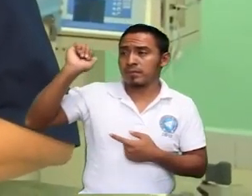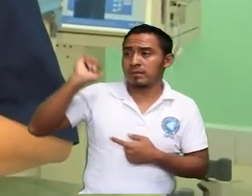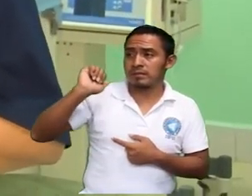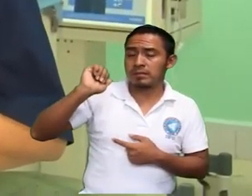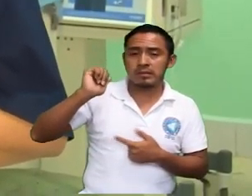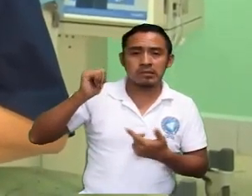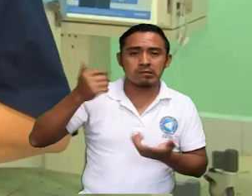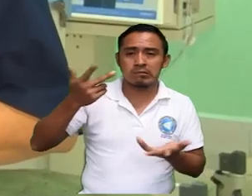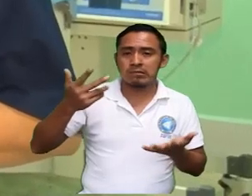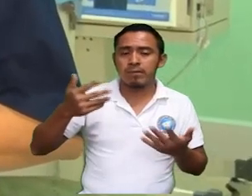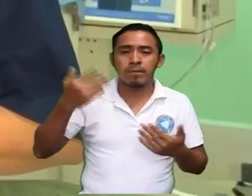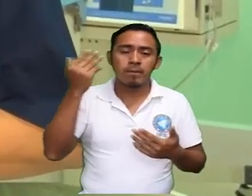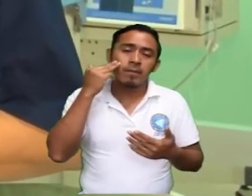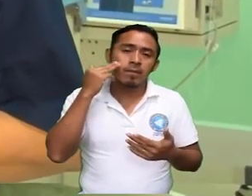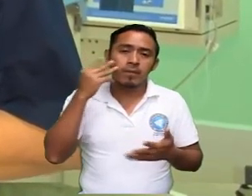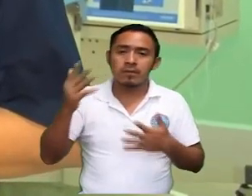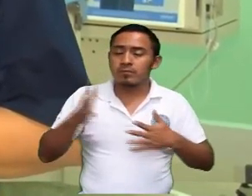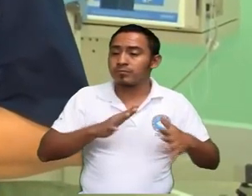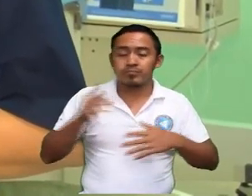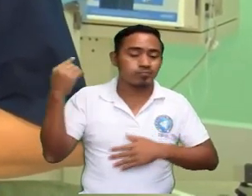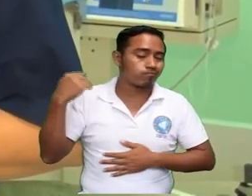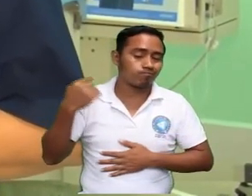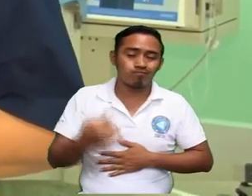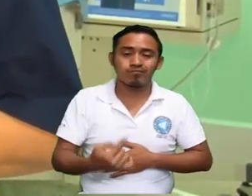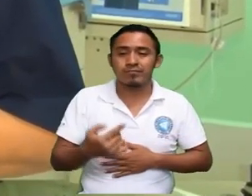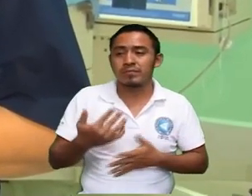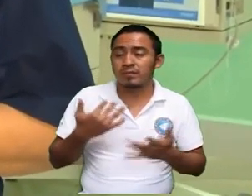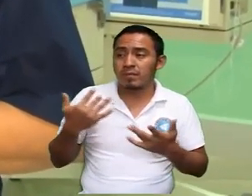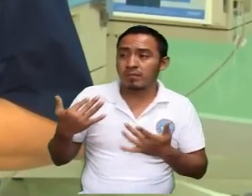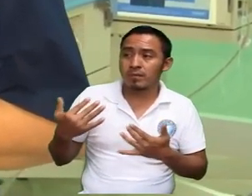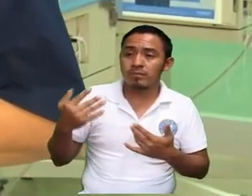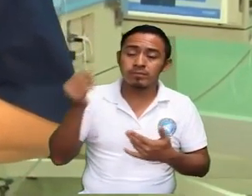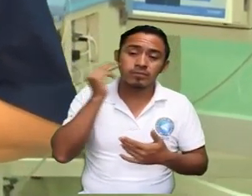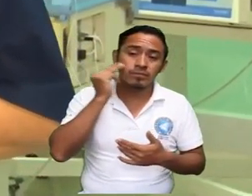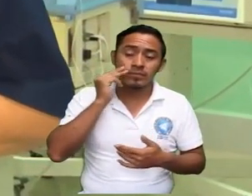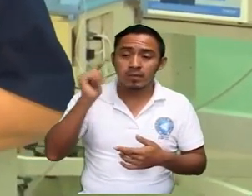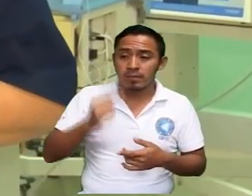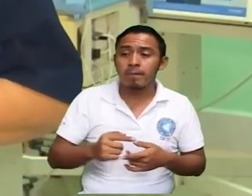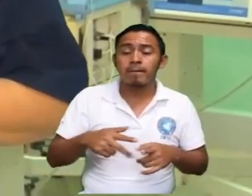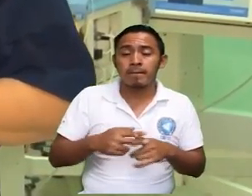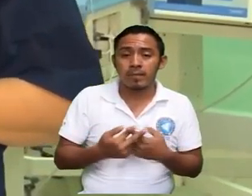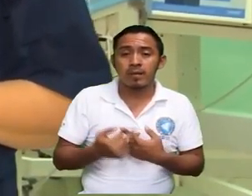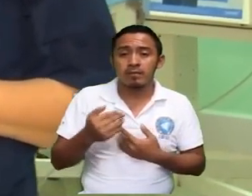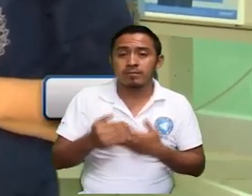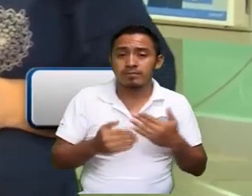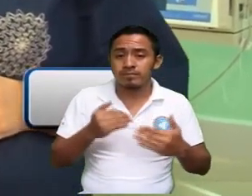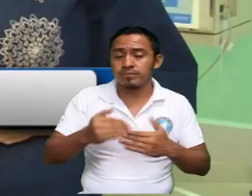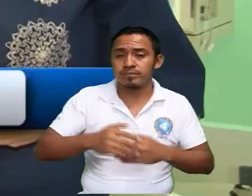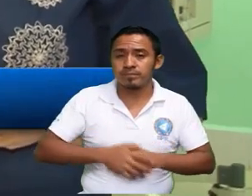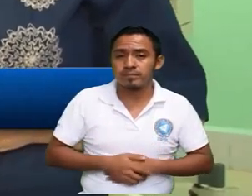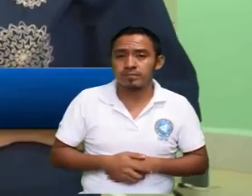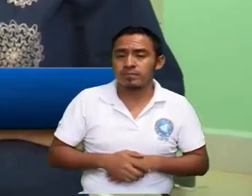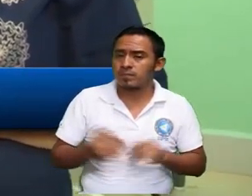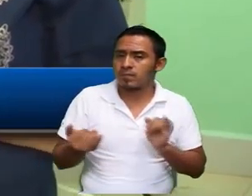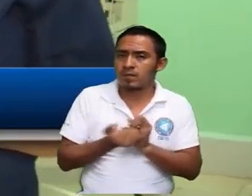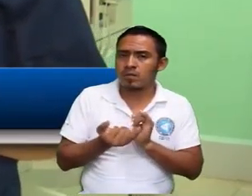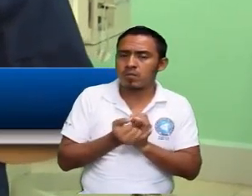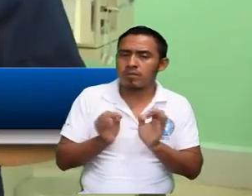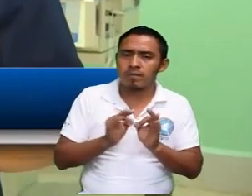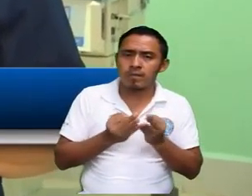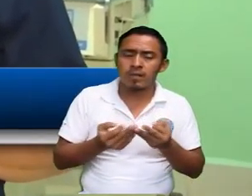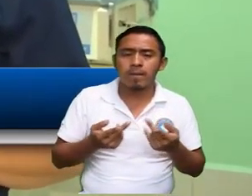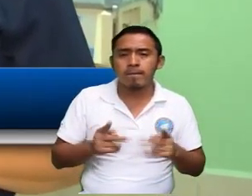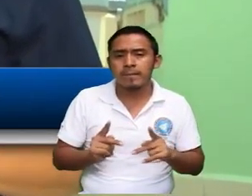mamá tiene un problema de salud, por lo cual no está aquí. No, estamos esperando que venga la mamá para iniciarlo. con él. Pero lo pueden iniciar también con los familiares. Sí,